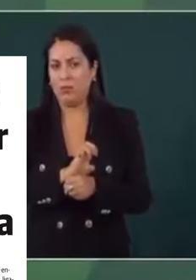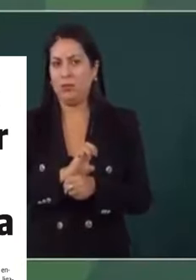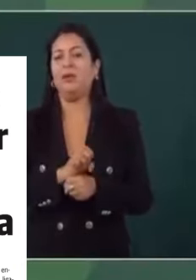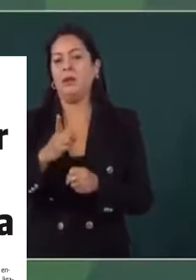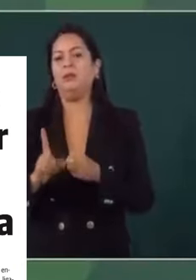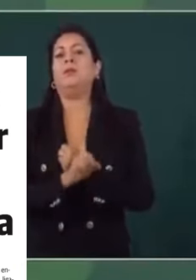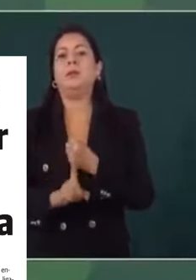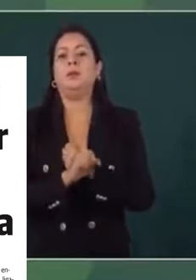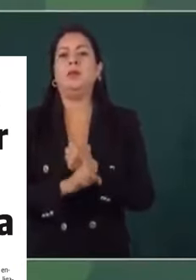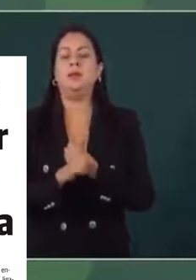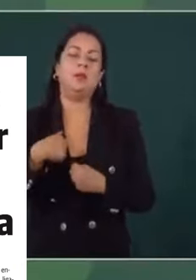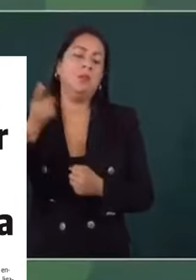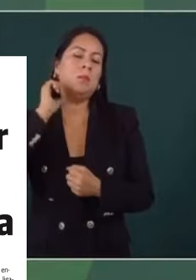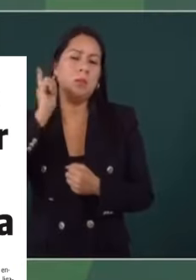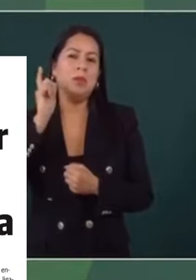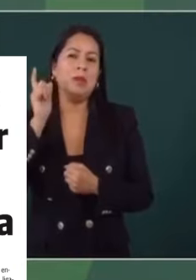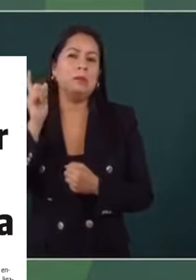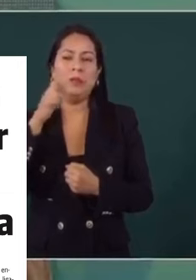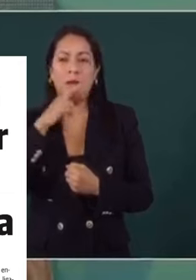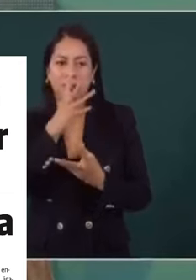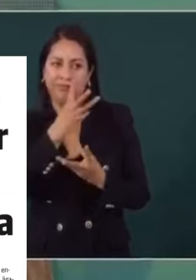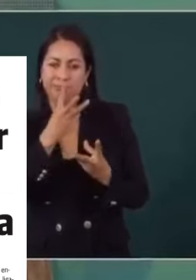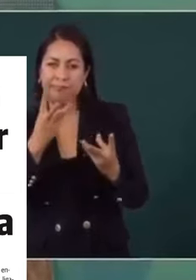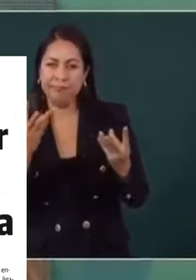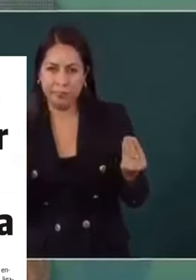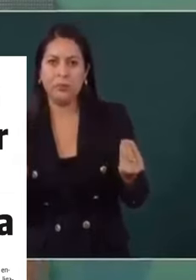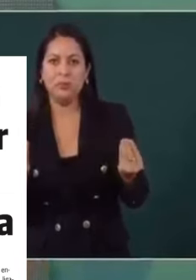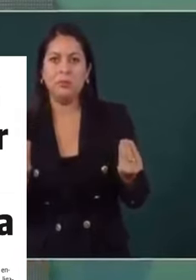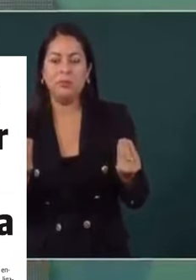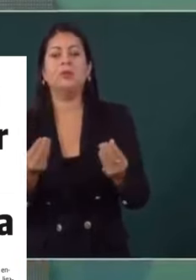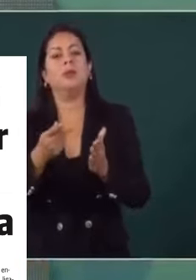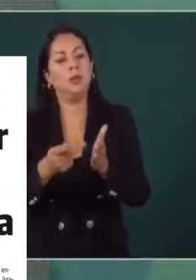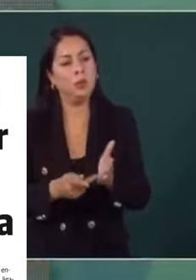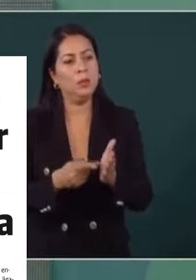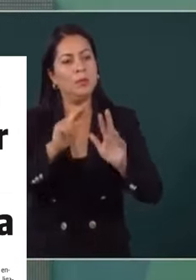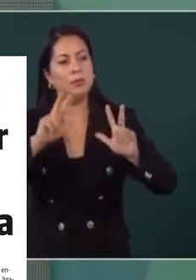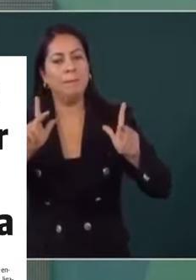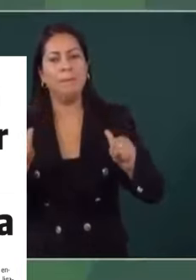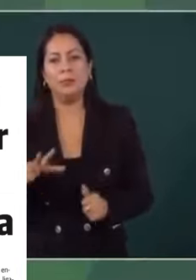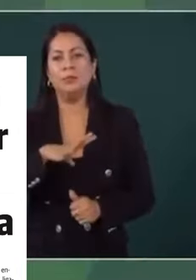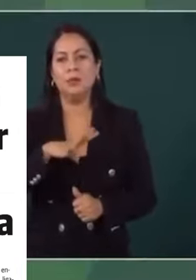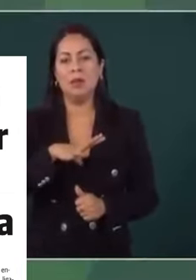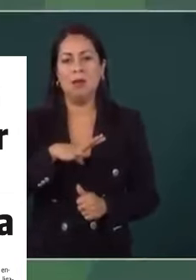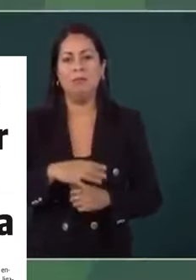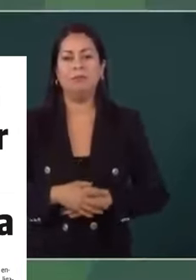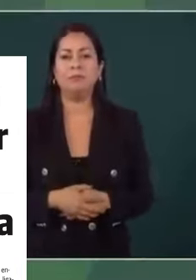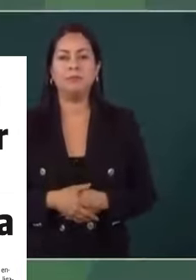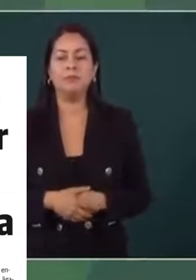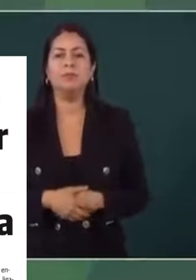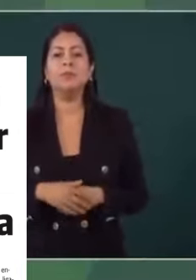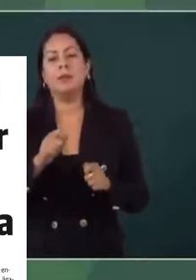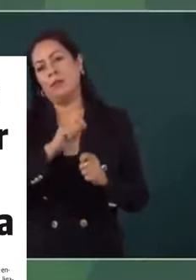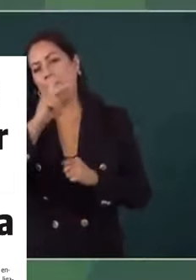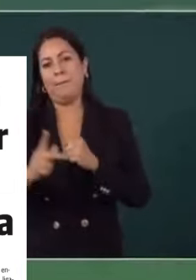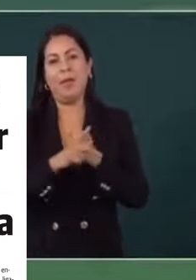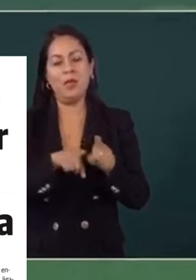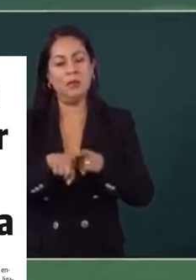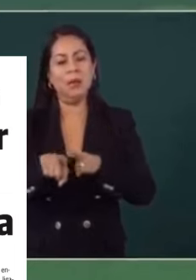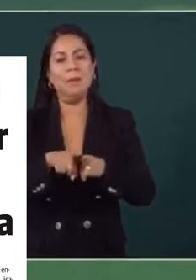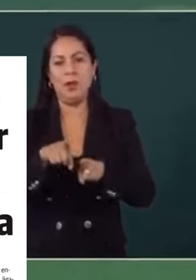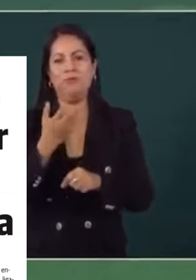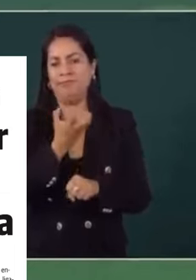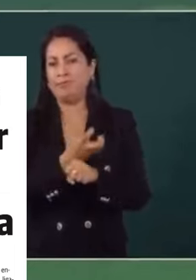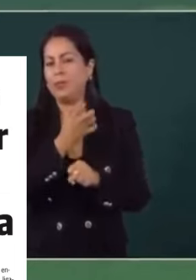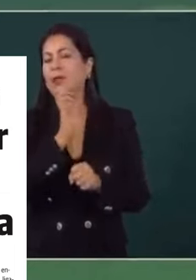esta situación que yo espero sea transitoria y que se restablezca la paz en el país hermano de